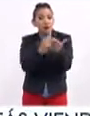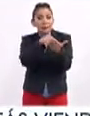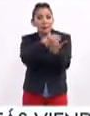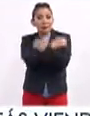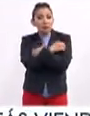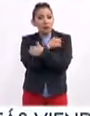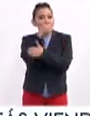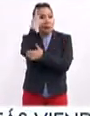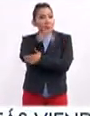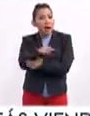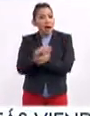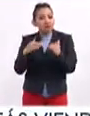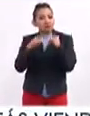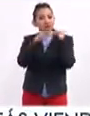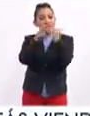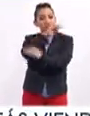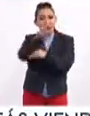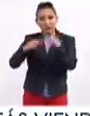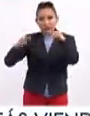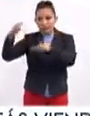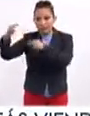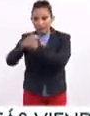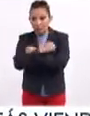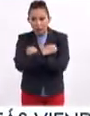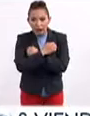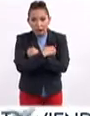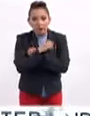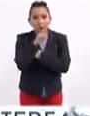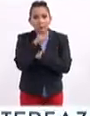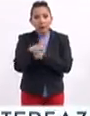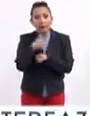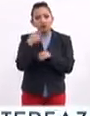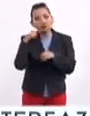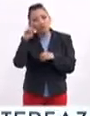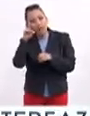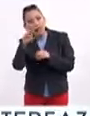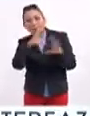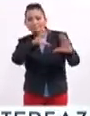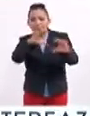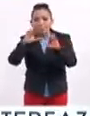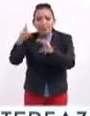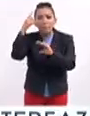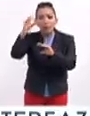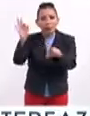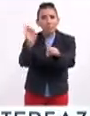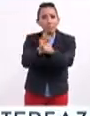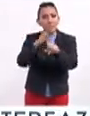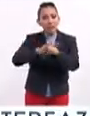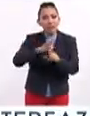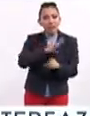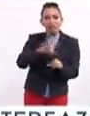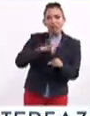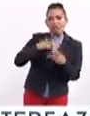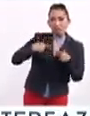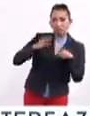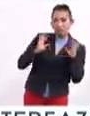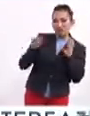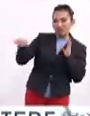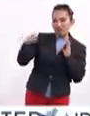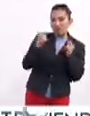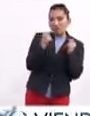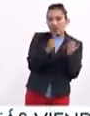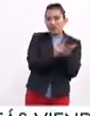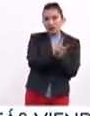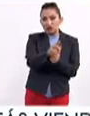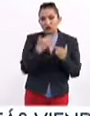de educación para la democracia en todos los niveles educativos y se crean escenarios de pedagogía para fortalecer el rechazo social a las